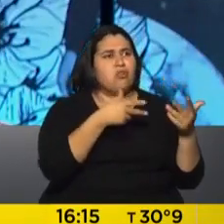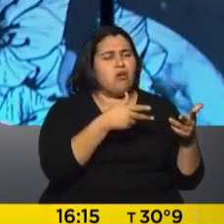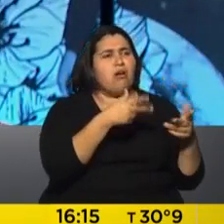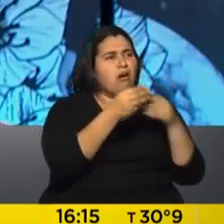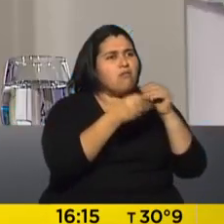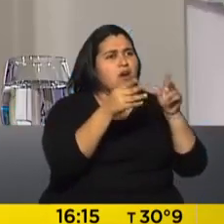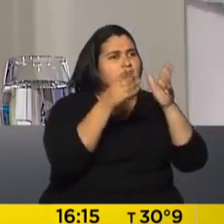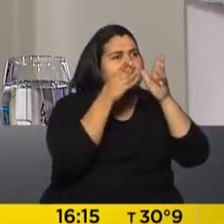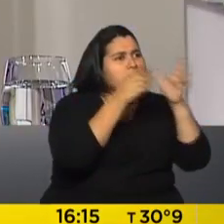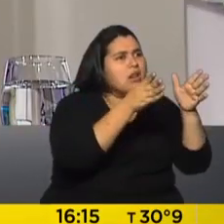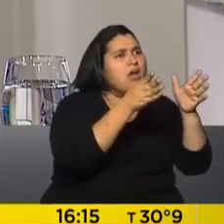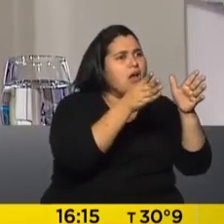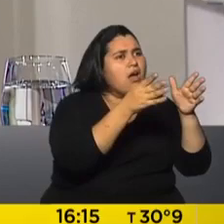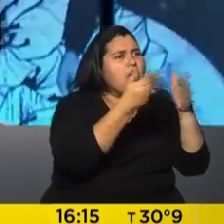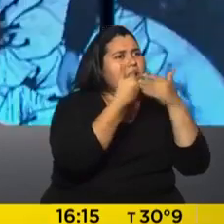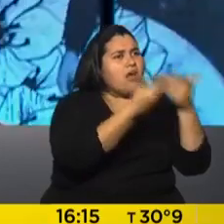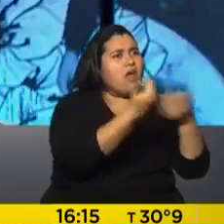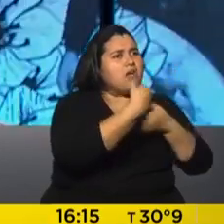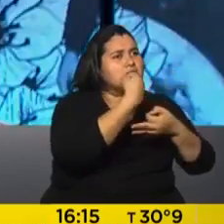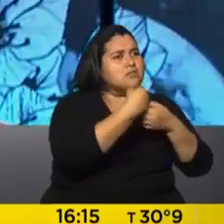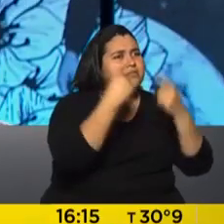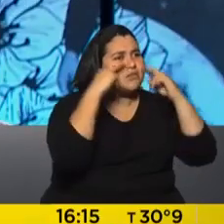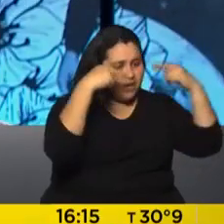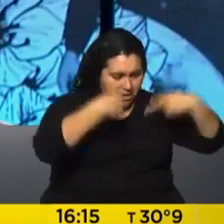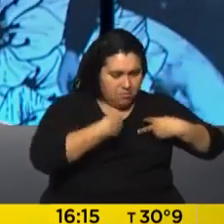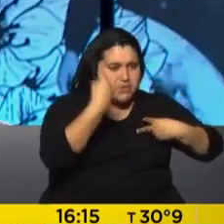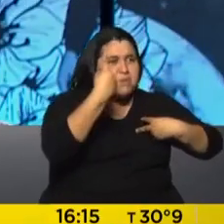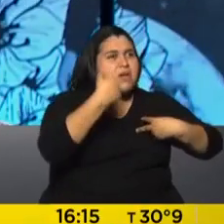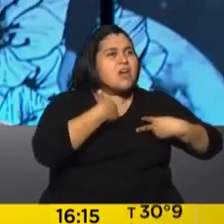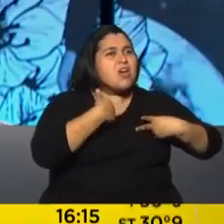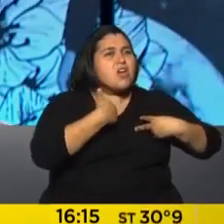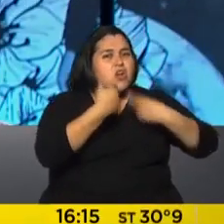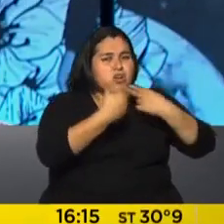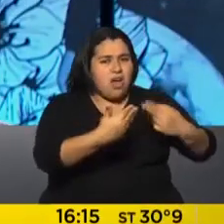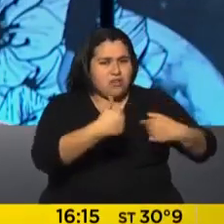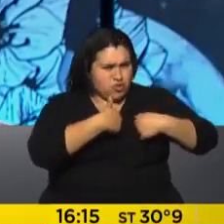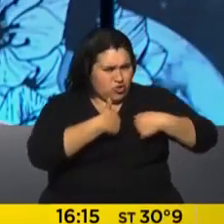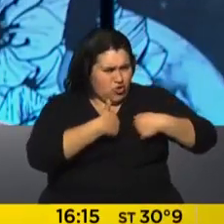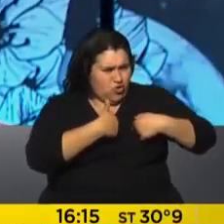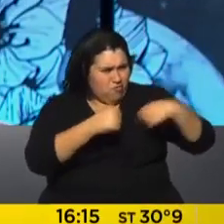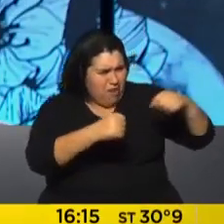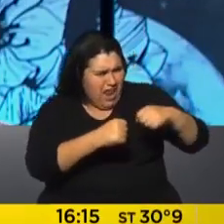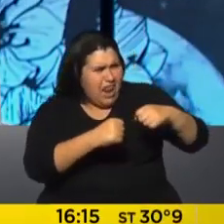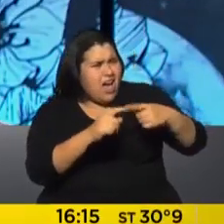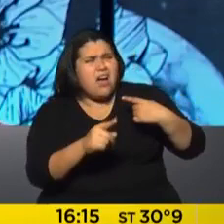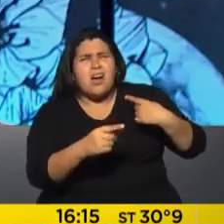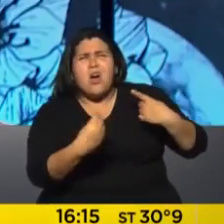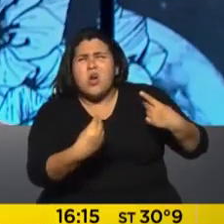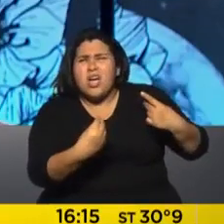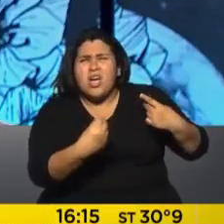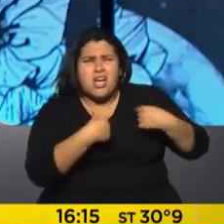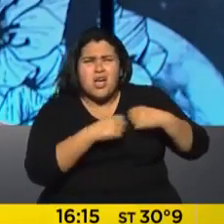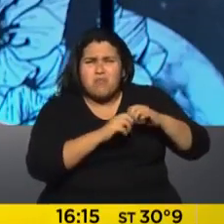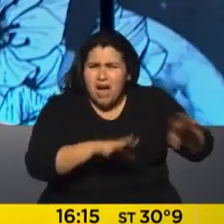escuchar quién soy, porque hasta llegó un momento que no sabía quién era. O sea, ¿soy mala? ¿Soy una mala persona por esto que estoy